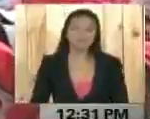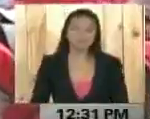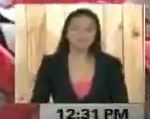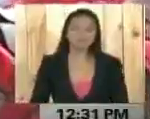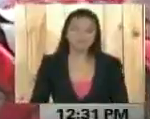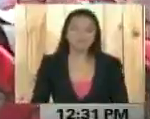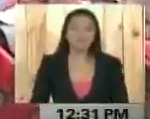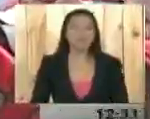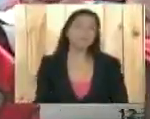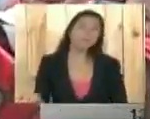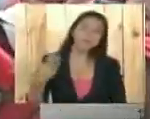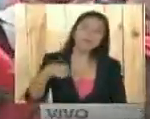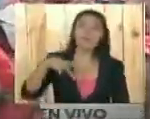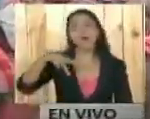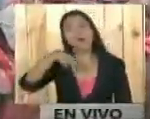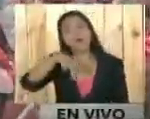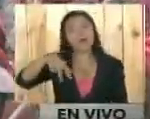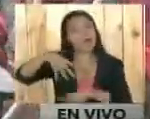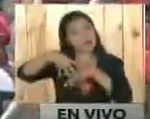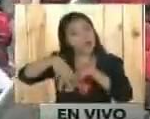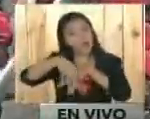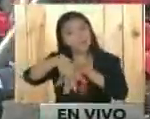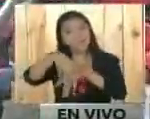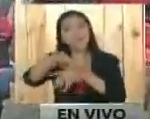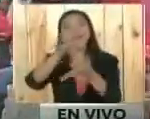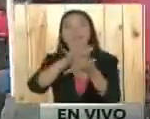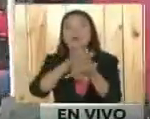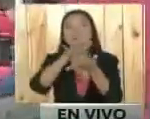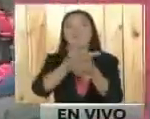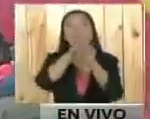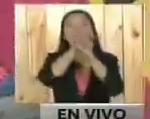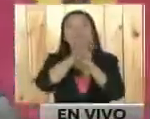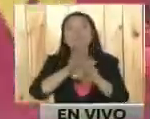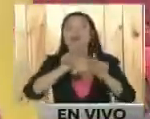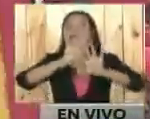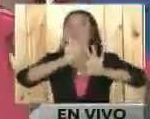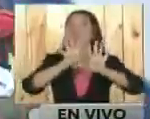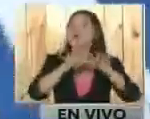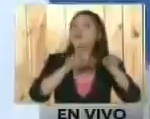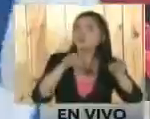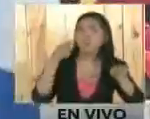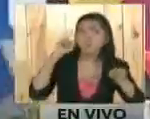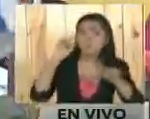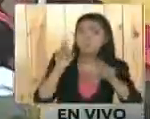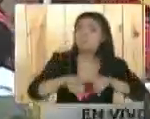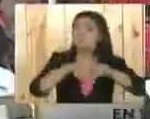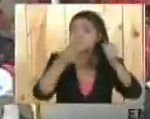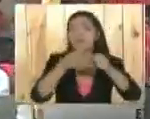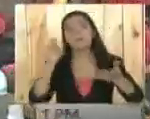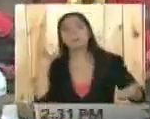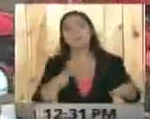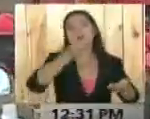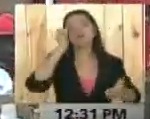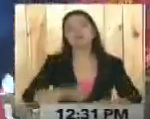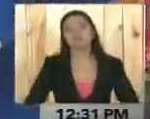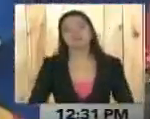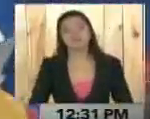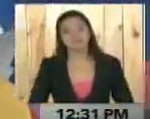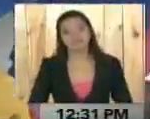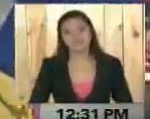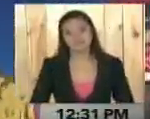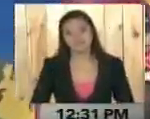¡Viva! Vamos a caminar tranquilamente con un mensaje claro. Si se pasan de la raya, le damos con el mazo.